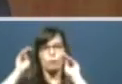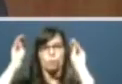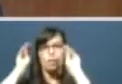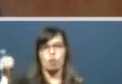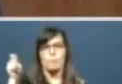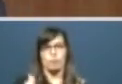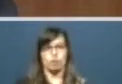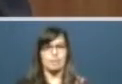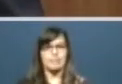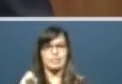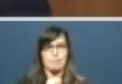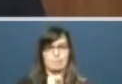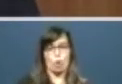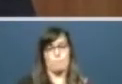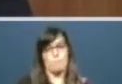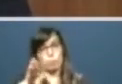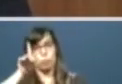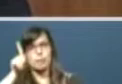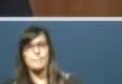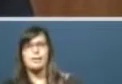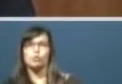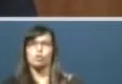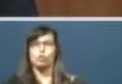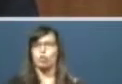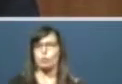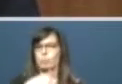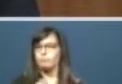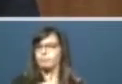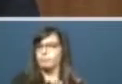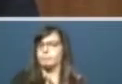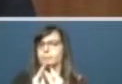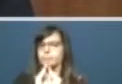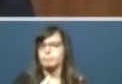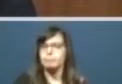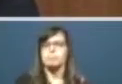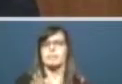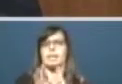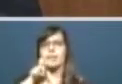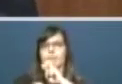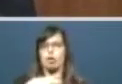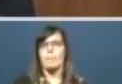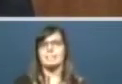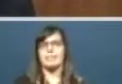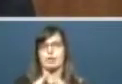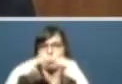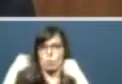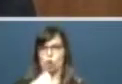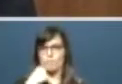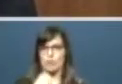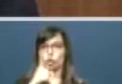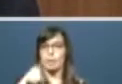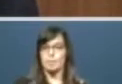empleo en paralelo continuaremos desarrollando la reforma del servicio público de empleo que hemos pactado también en el diálogo social